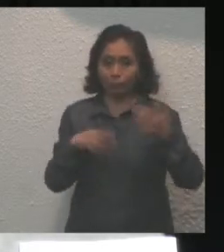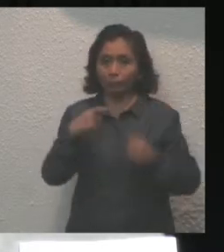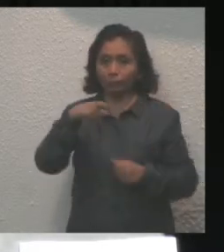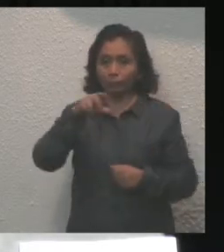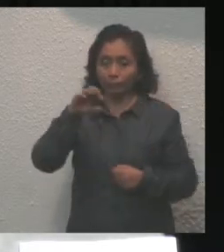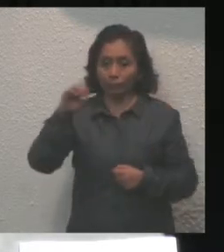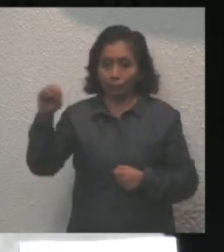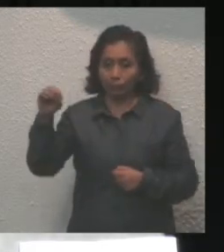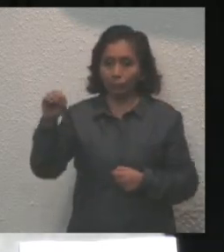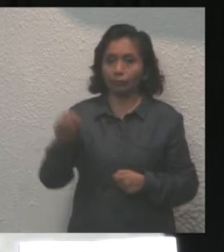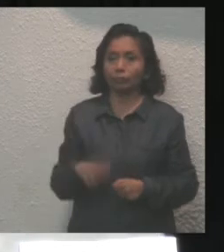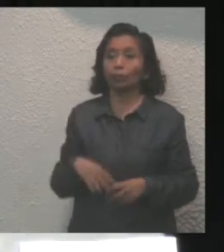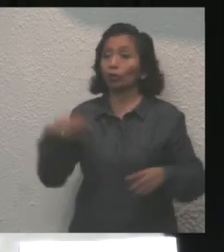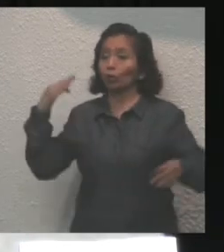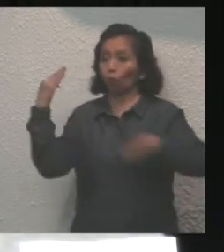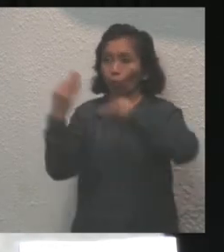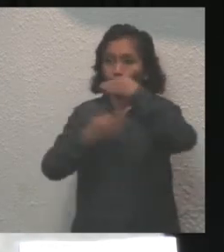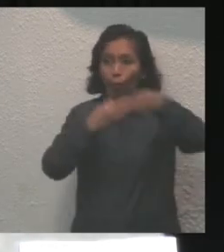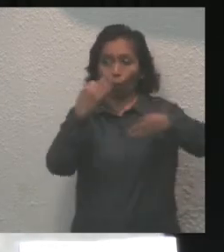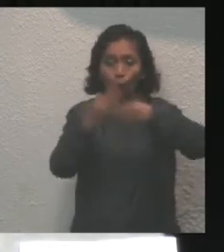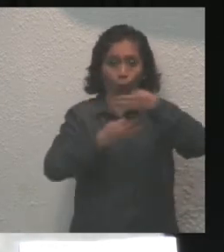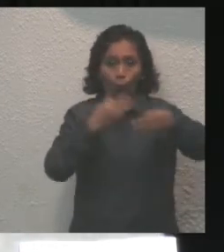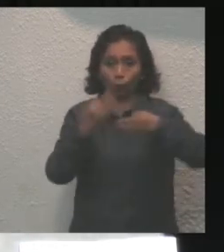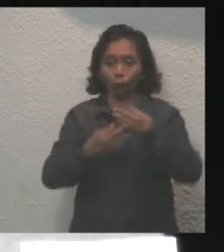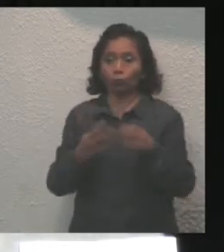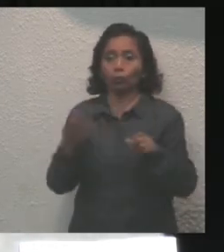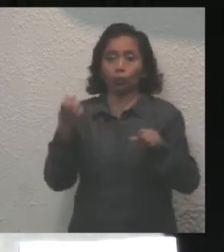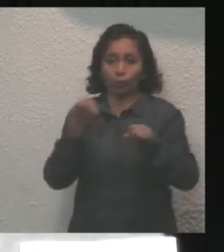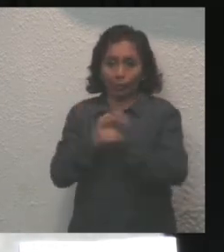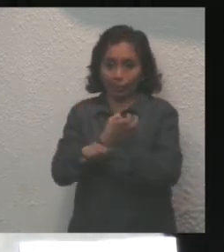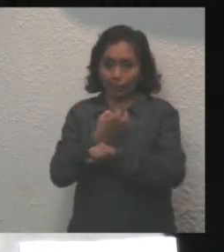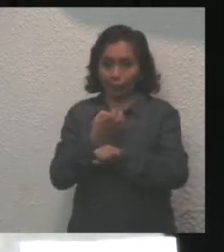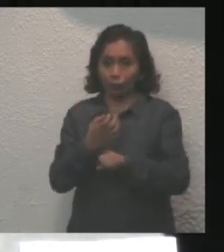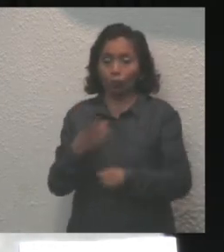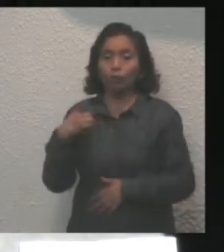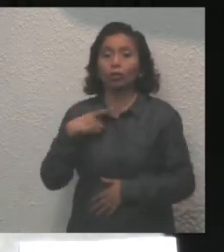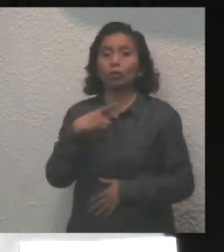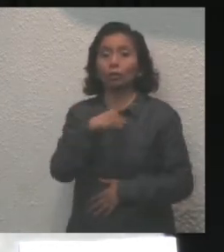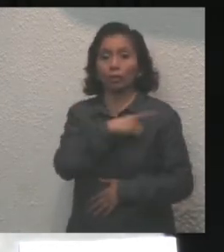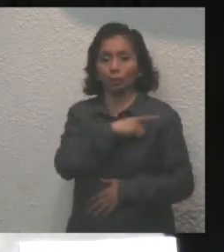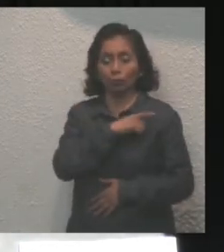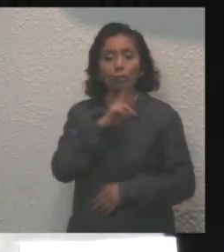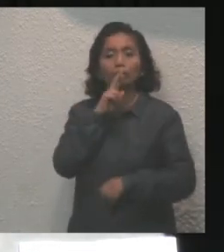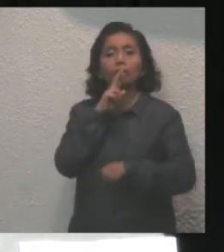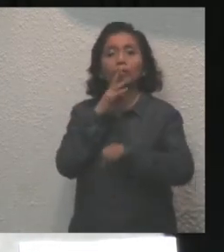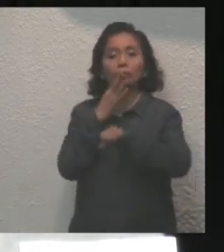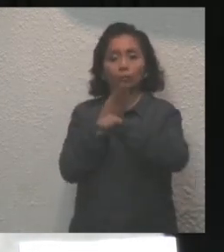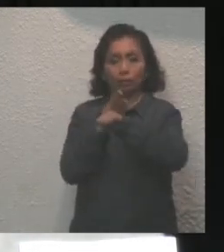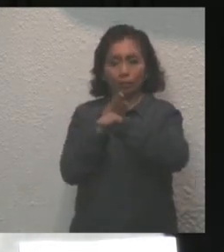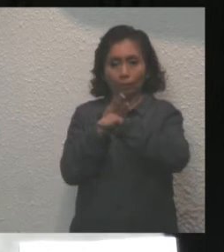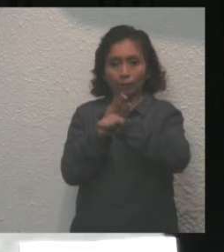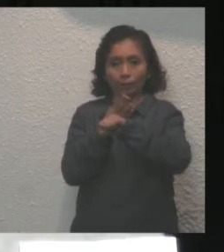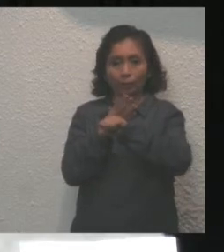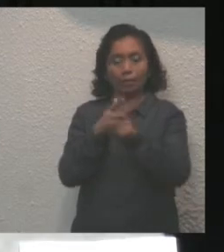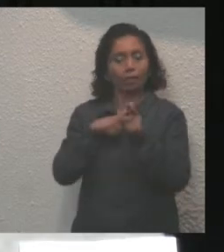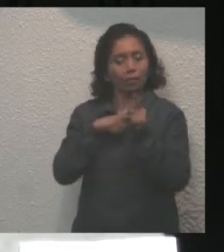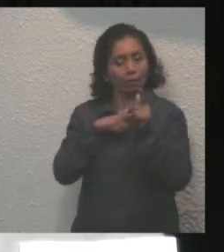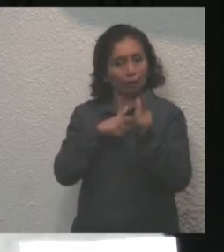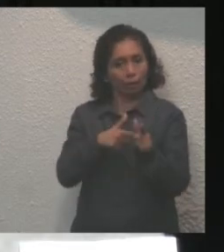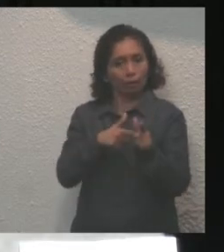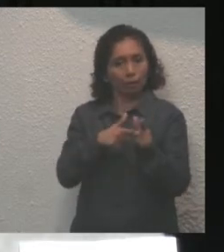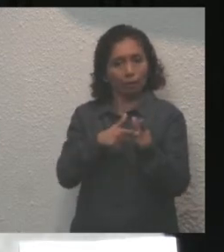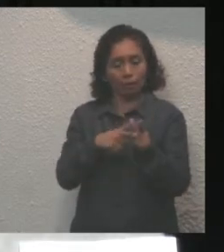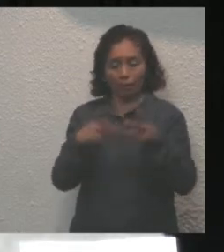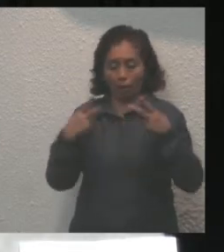Roo, todos los poderes del estado deberemos ser responsables en seguir garantizando a